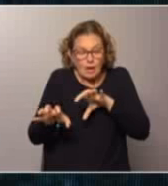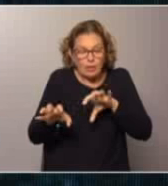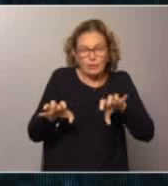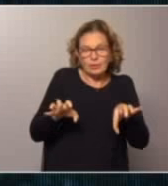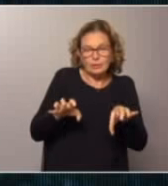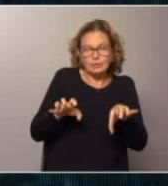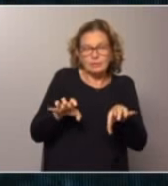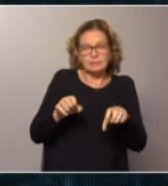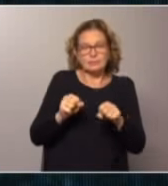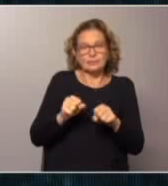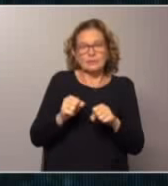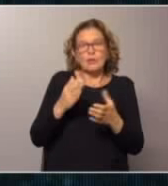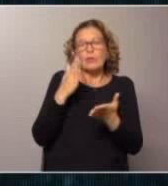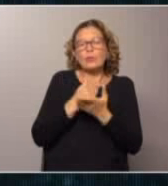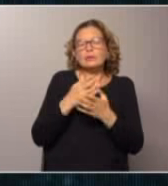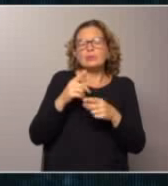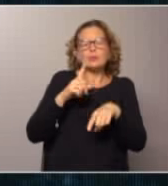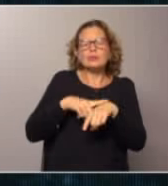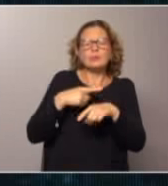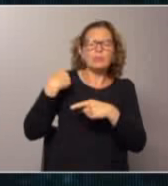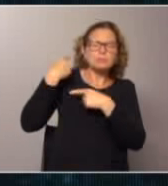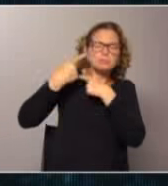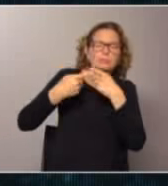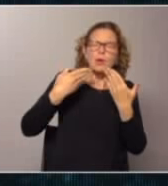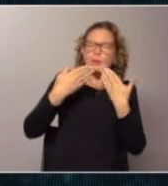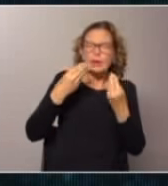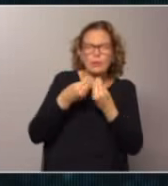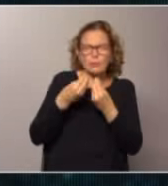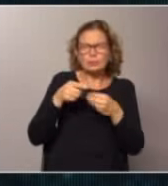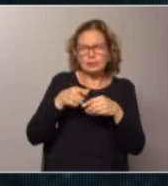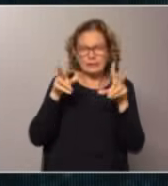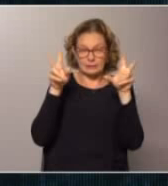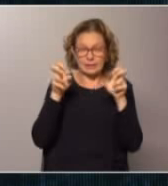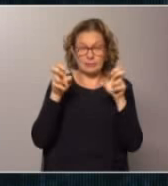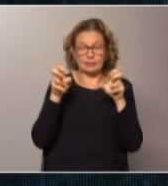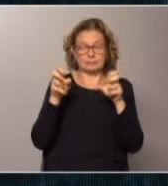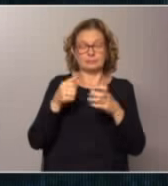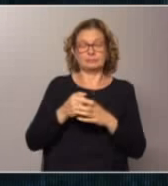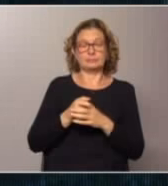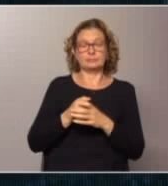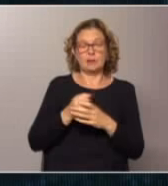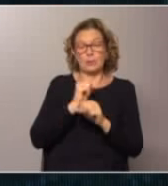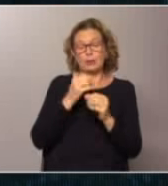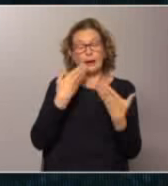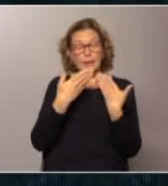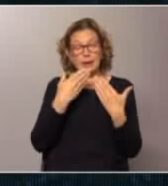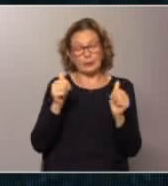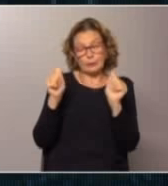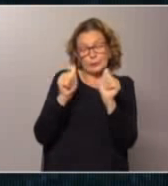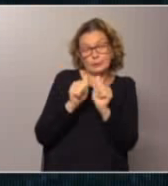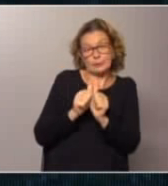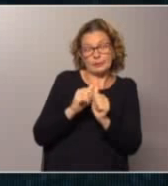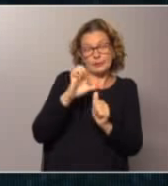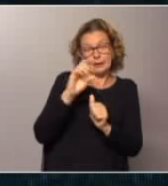otro que en los últimos tiempos hemos hemos hablado mucho de este tema y para poder conversar nos acompaña